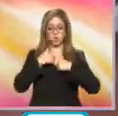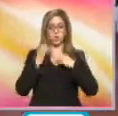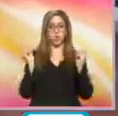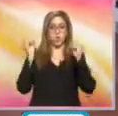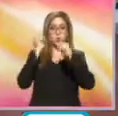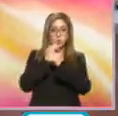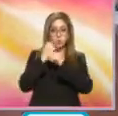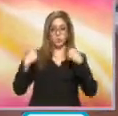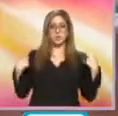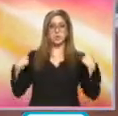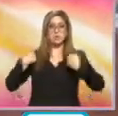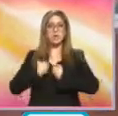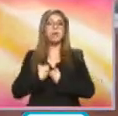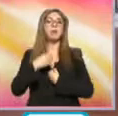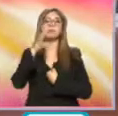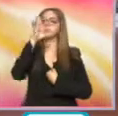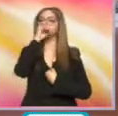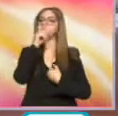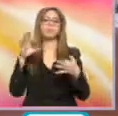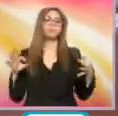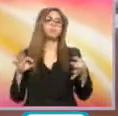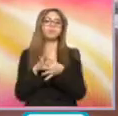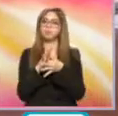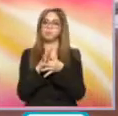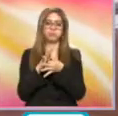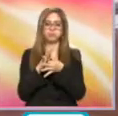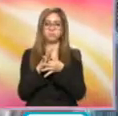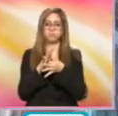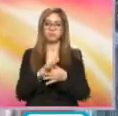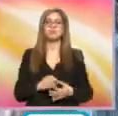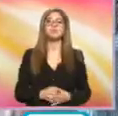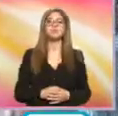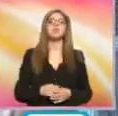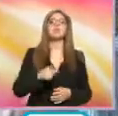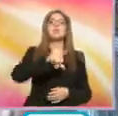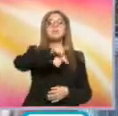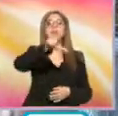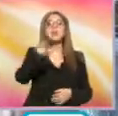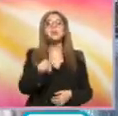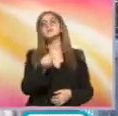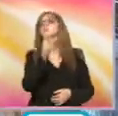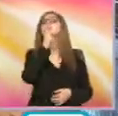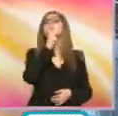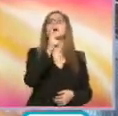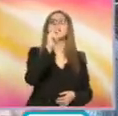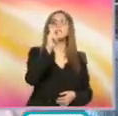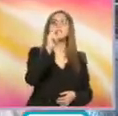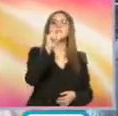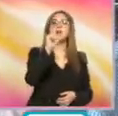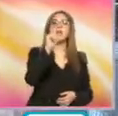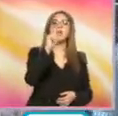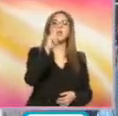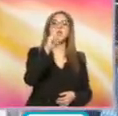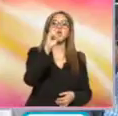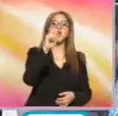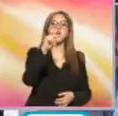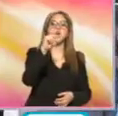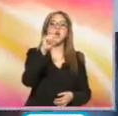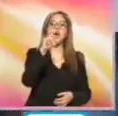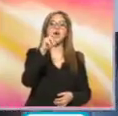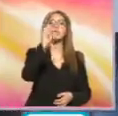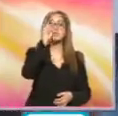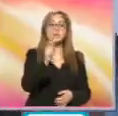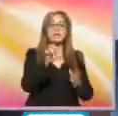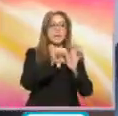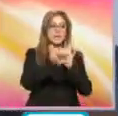clara que mi saco, ¿no? Después entonces empezamos a patronar. ¿Qué es esto de patronar? Entonces empezamos a poner estampación en mi